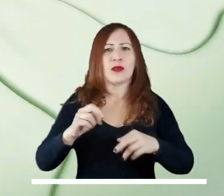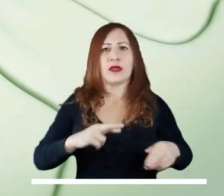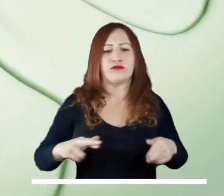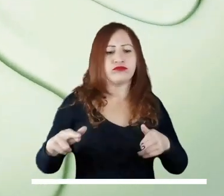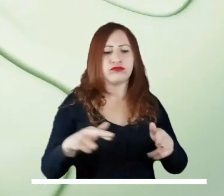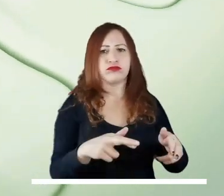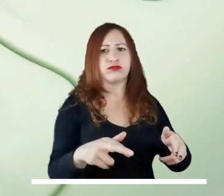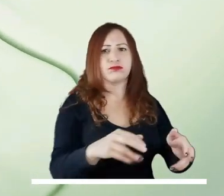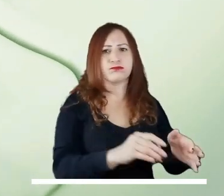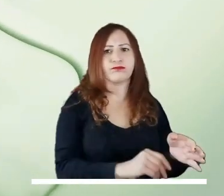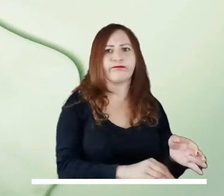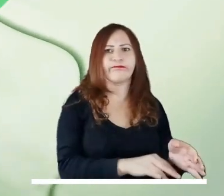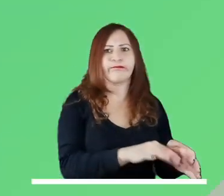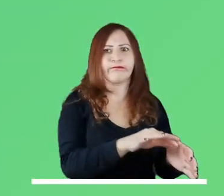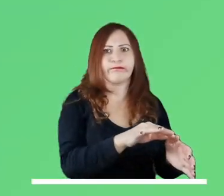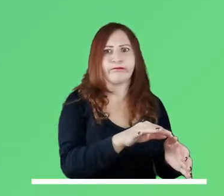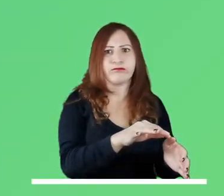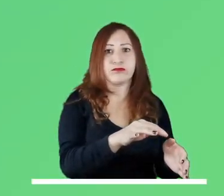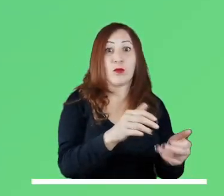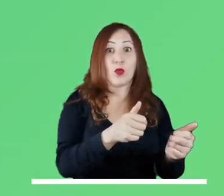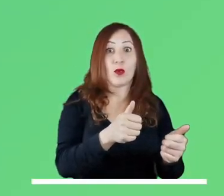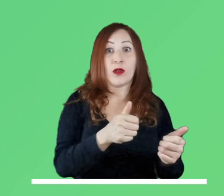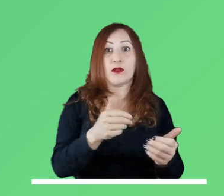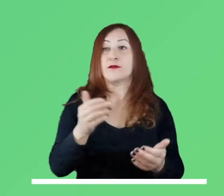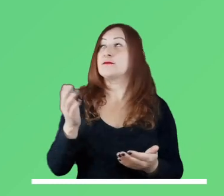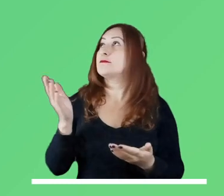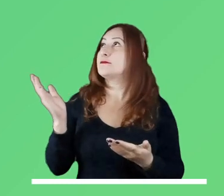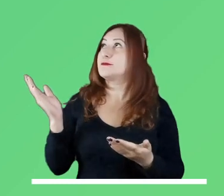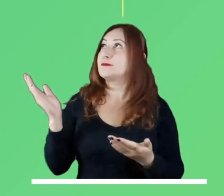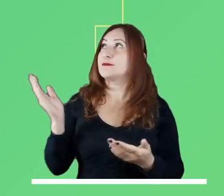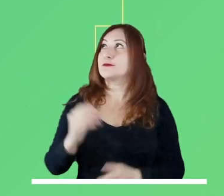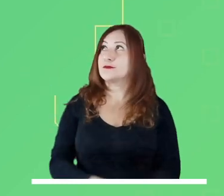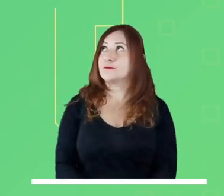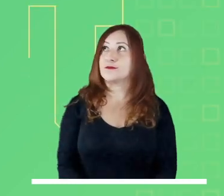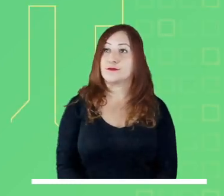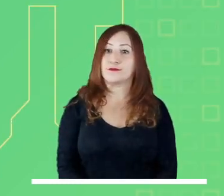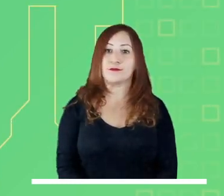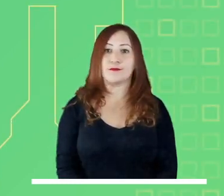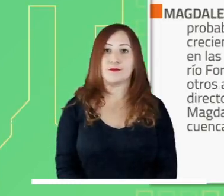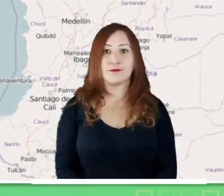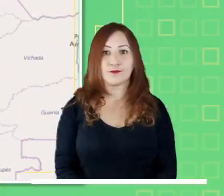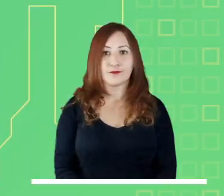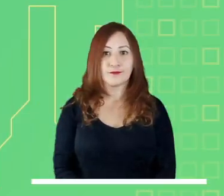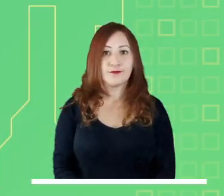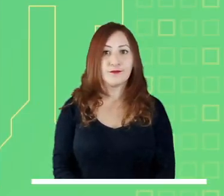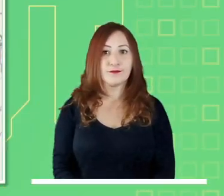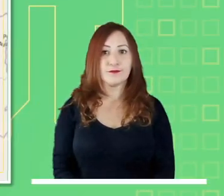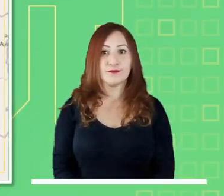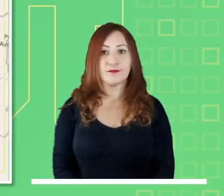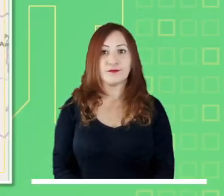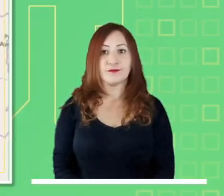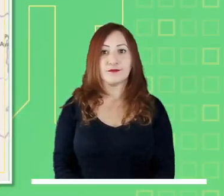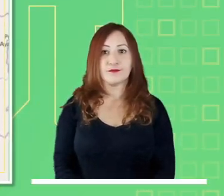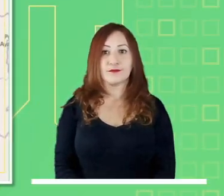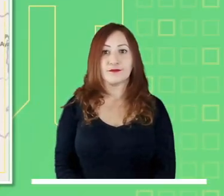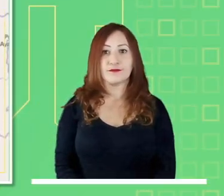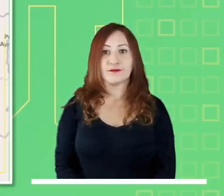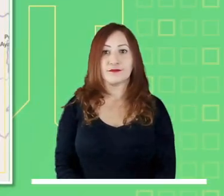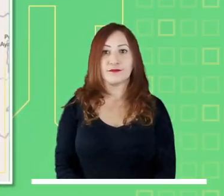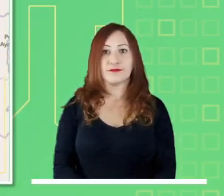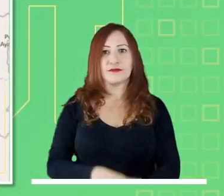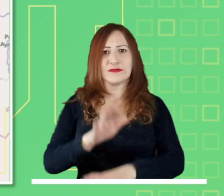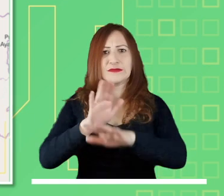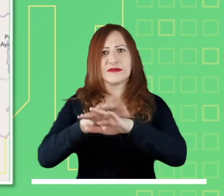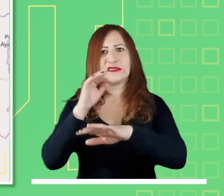día. Veamos ahora las alertas que se encuentran activas. Alerta naranja por probabilidad de